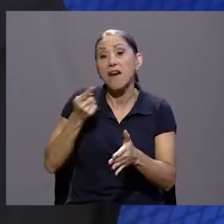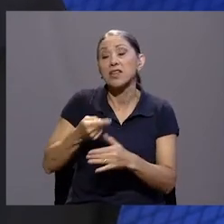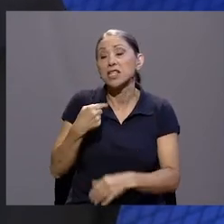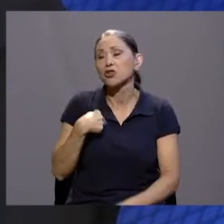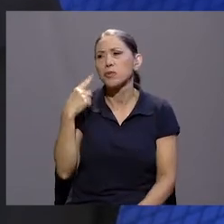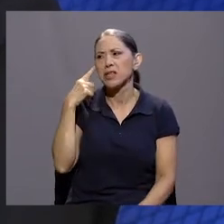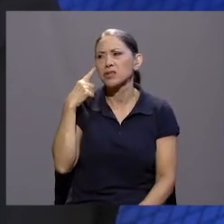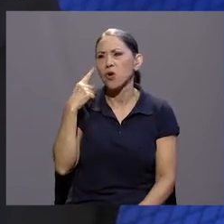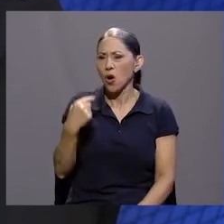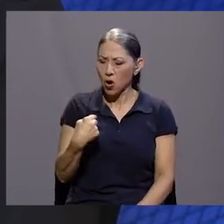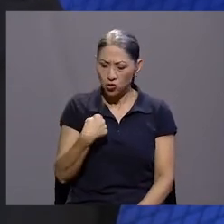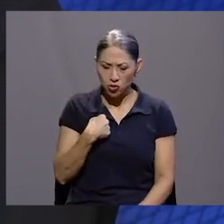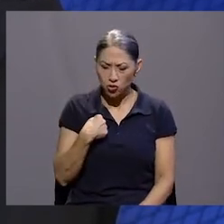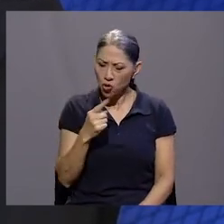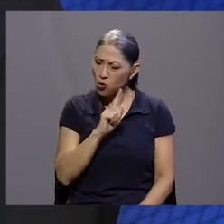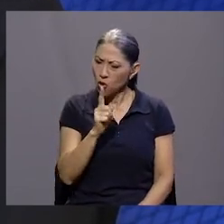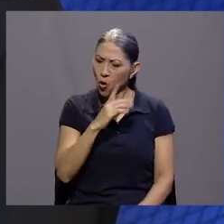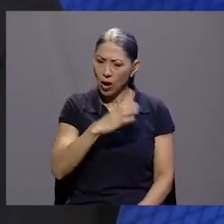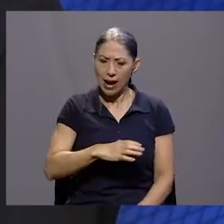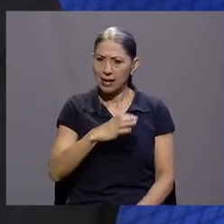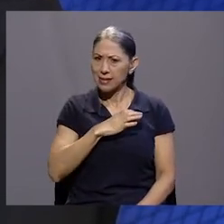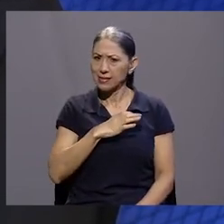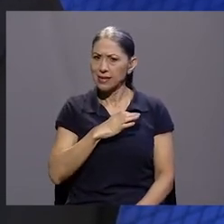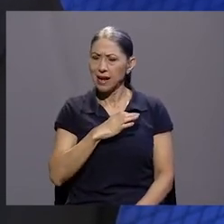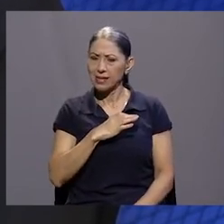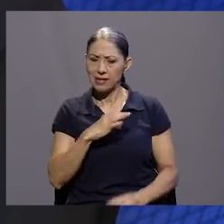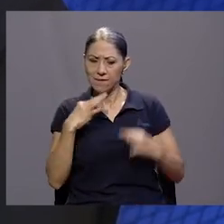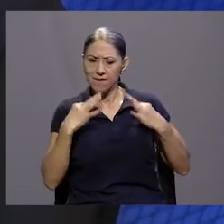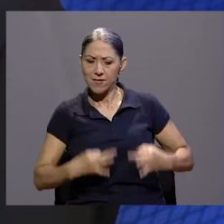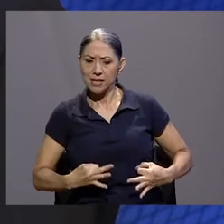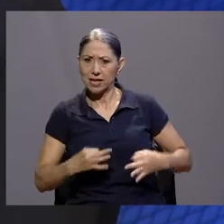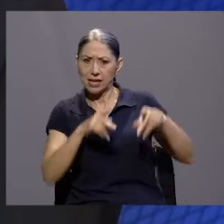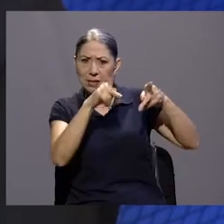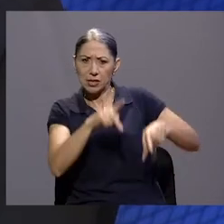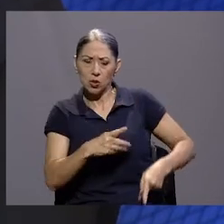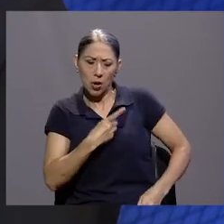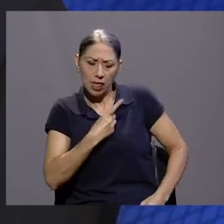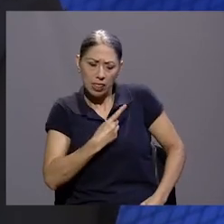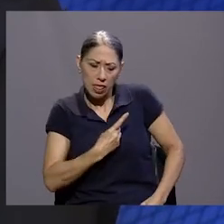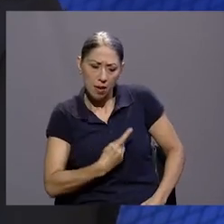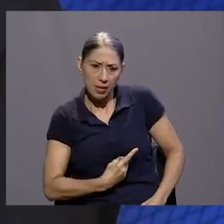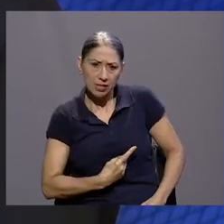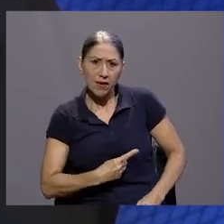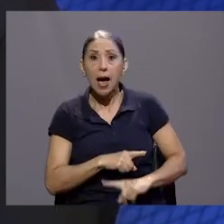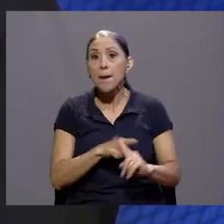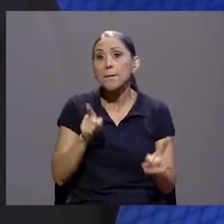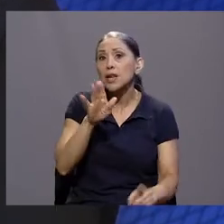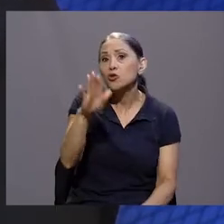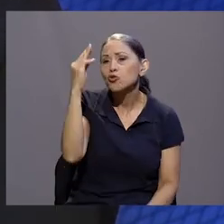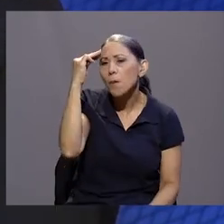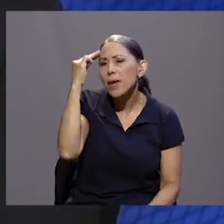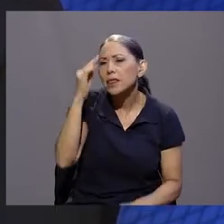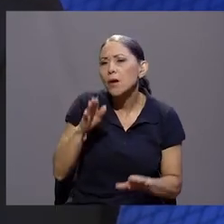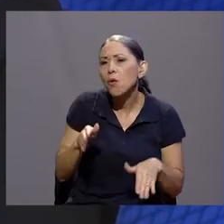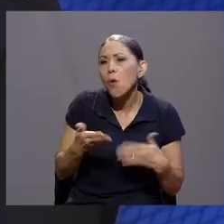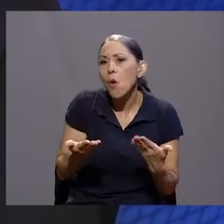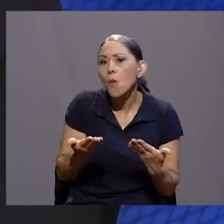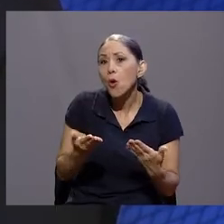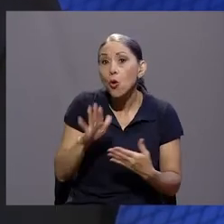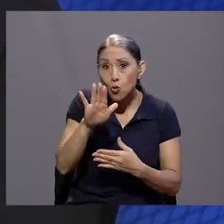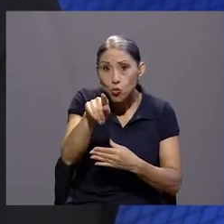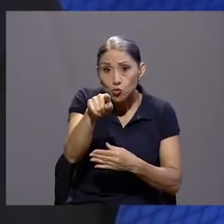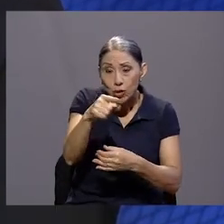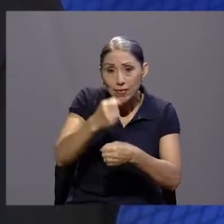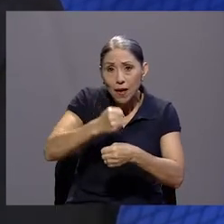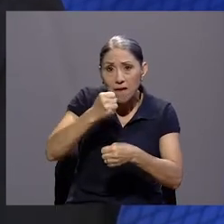bueno pero yo no tengo las características físicas de una persona depresiva bueno pero cómo está su mente si usted ya en el trabajo no genera si ya no